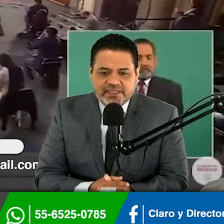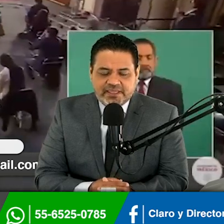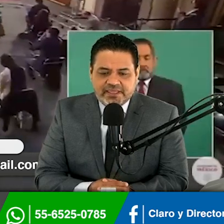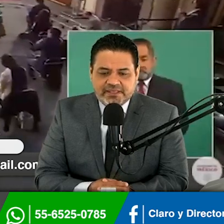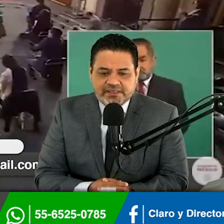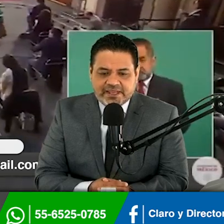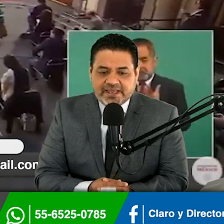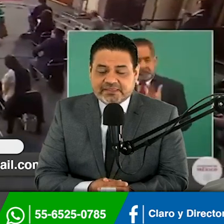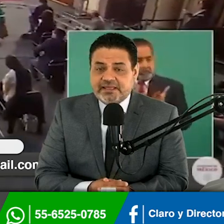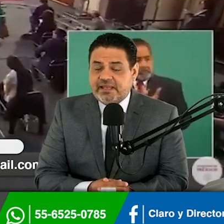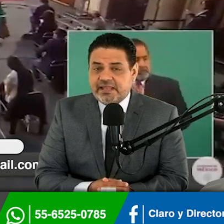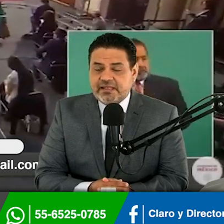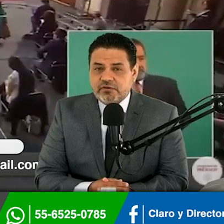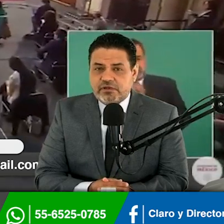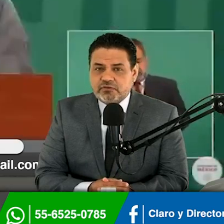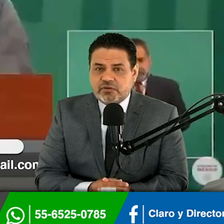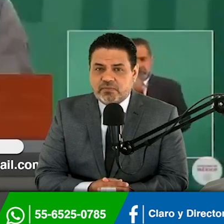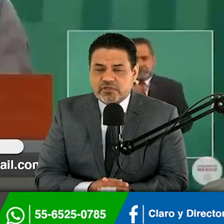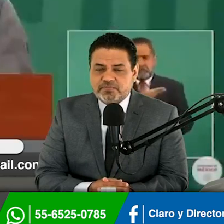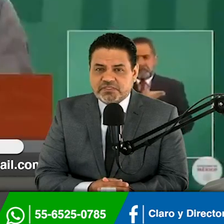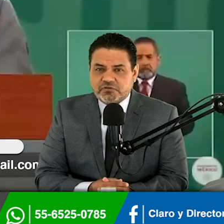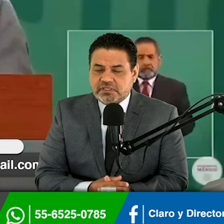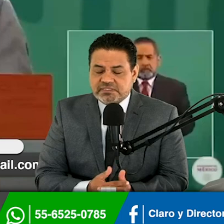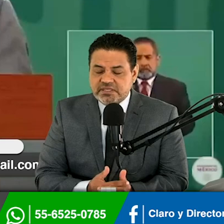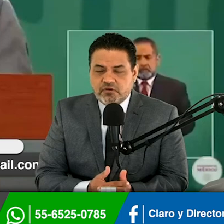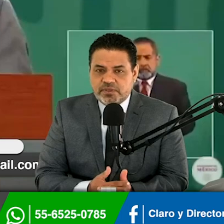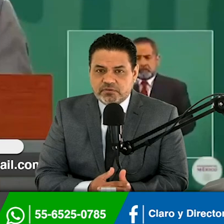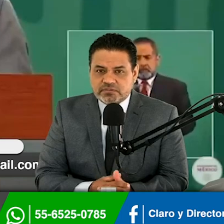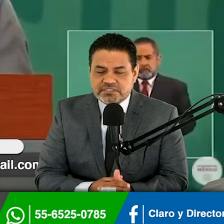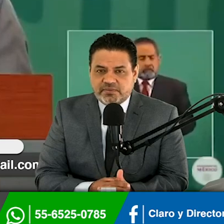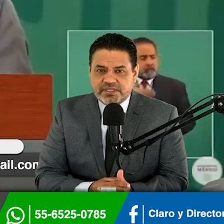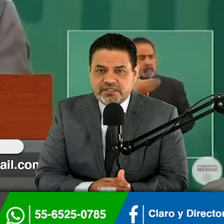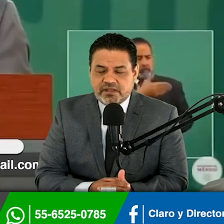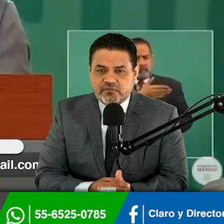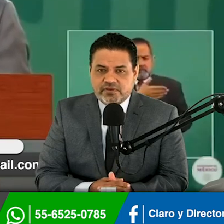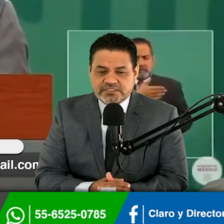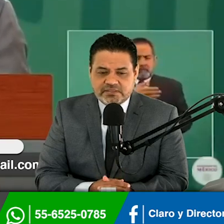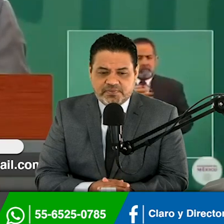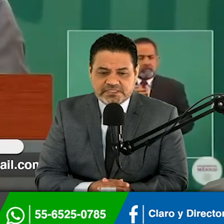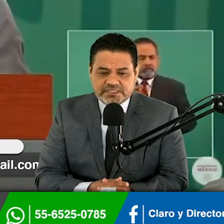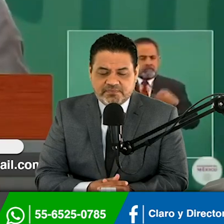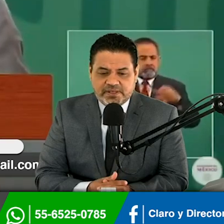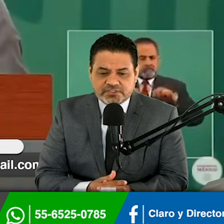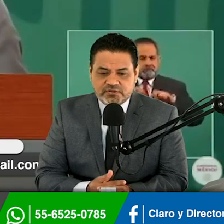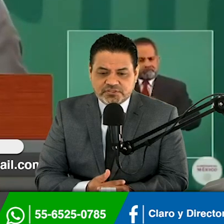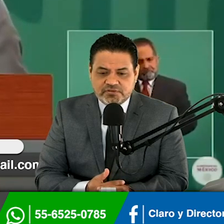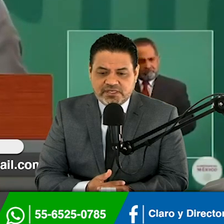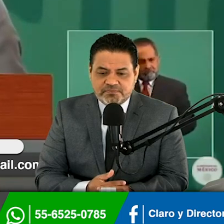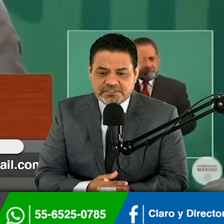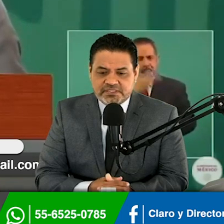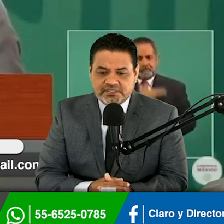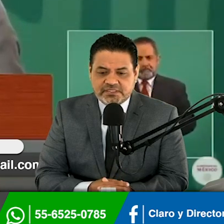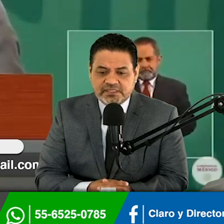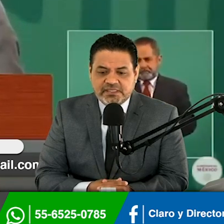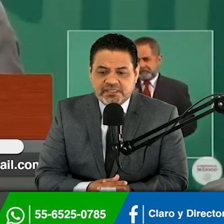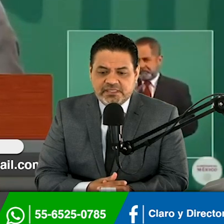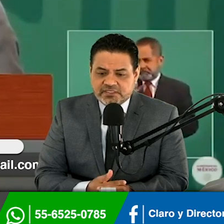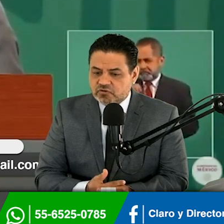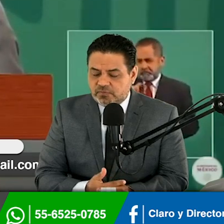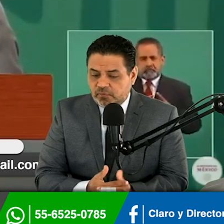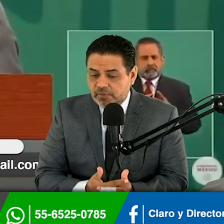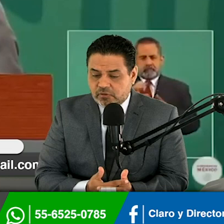en la carta a la que le dio lectura por espacio de cinco minutos esta mañana la conferencia de prensa en palacio nacional el presidente